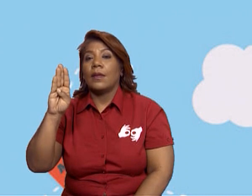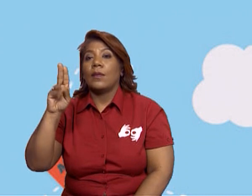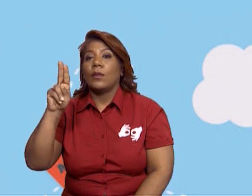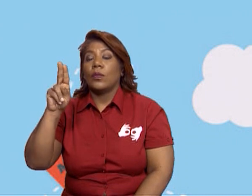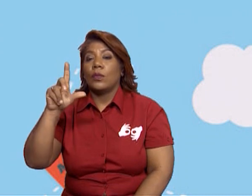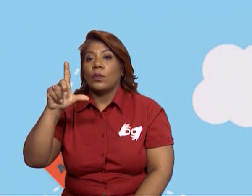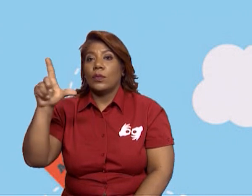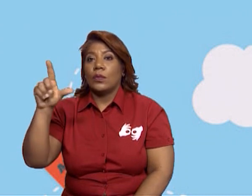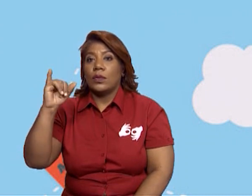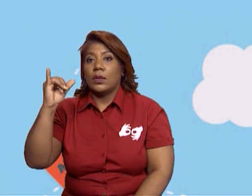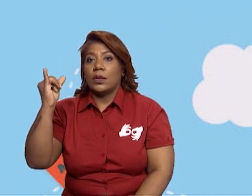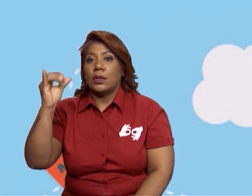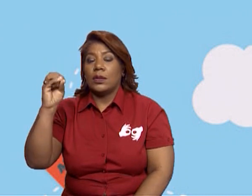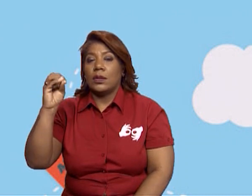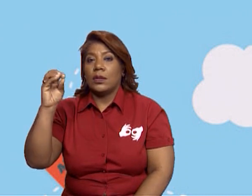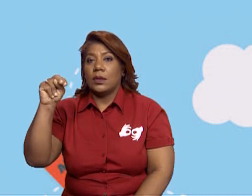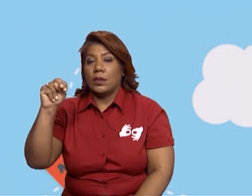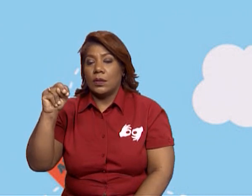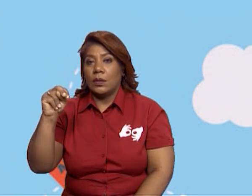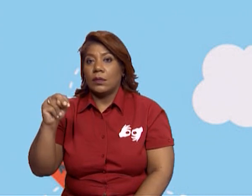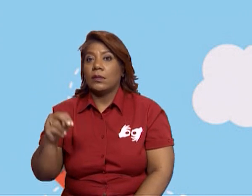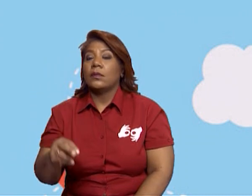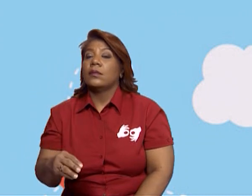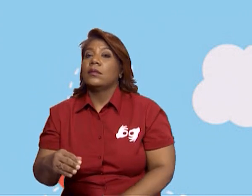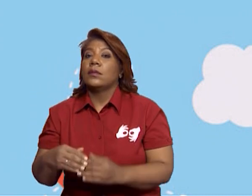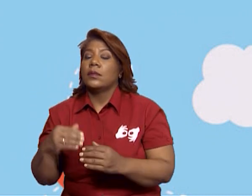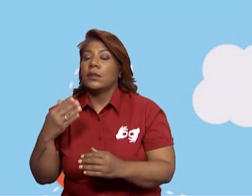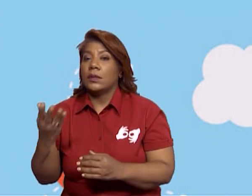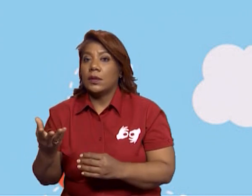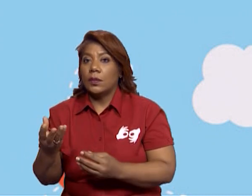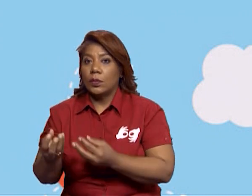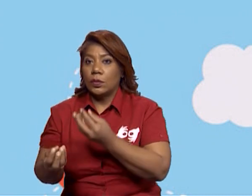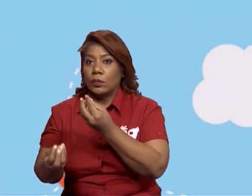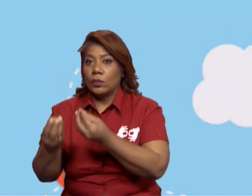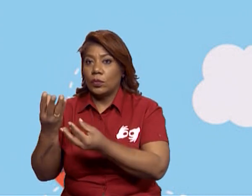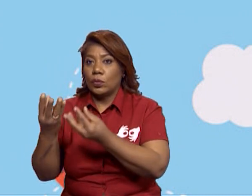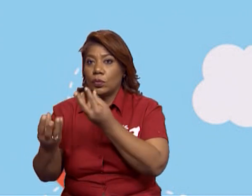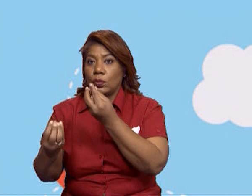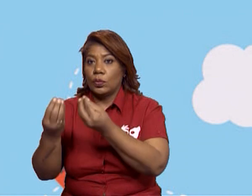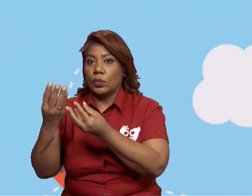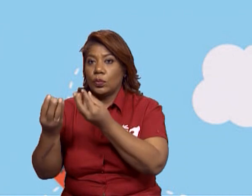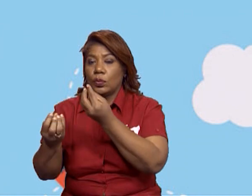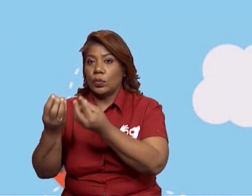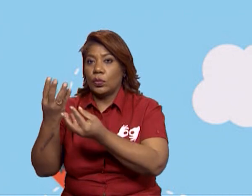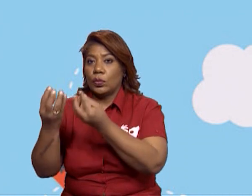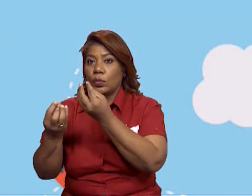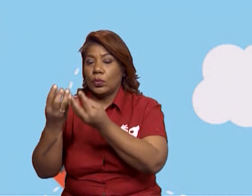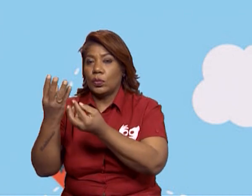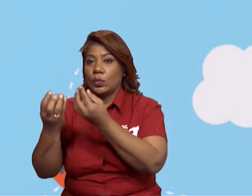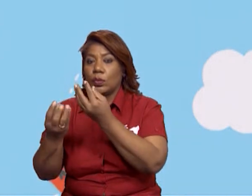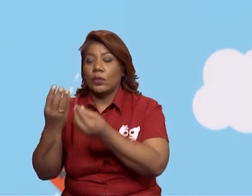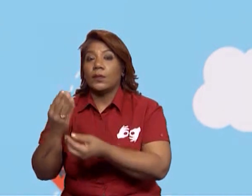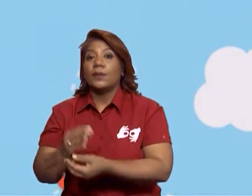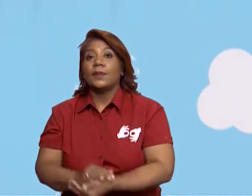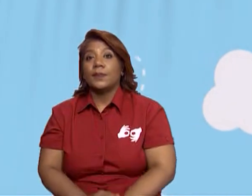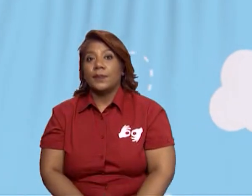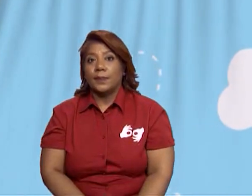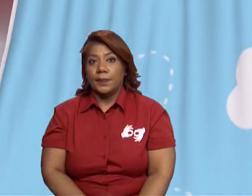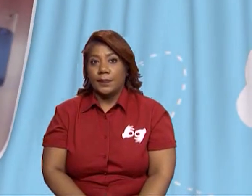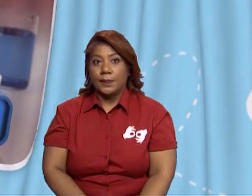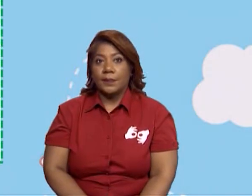grados. ¿Ok? Después de allí, todo empieza a hervir y se va a ir agotando. No va a quedar nada de agua. No queda